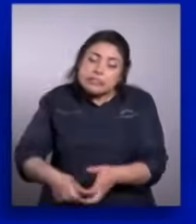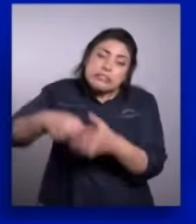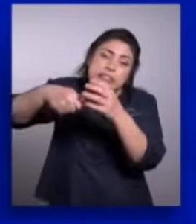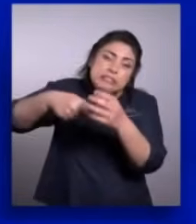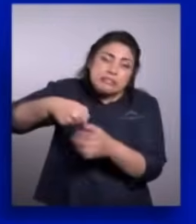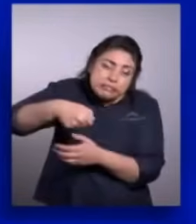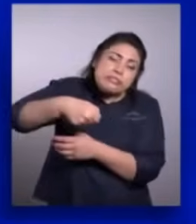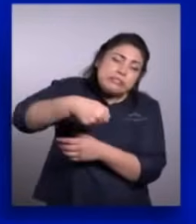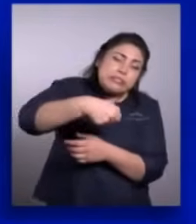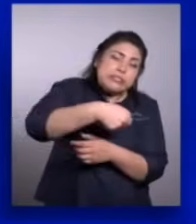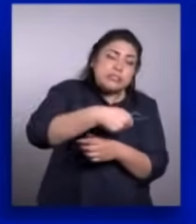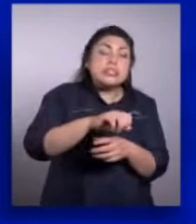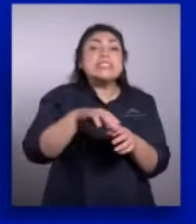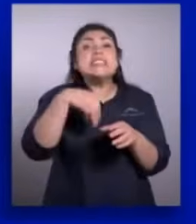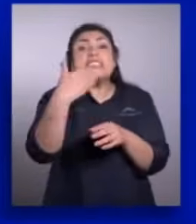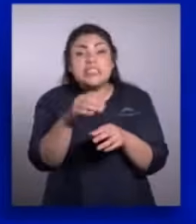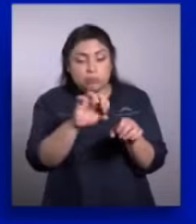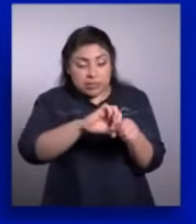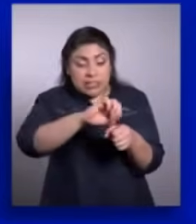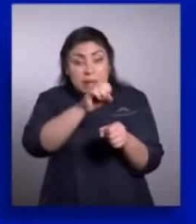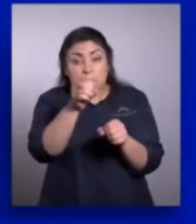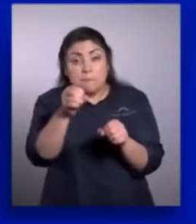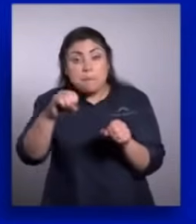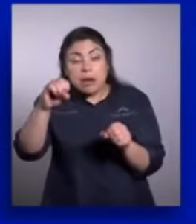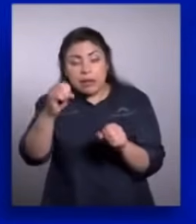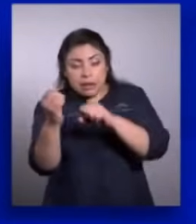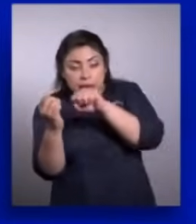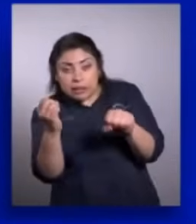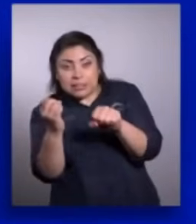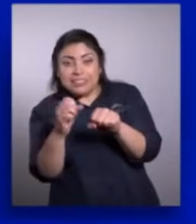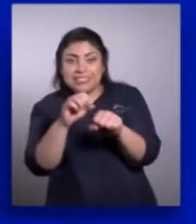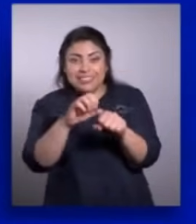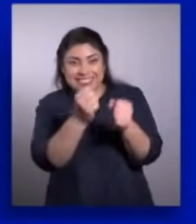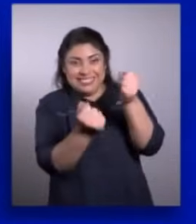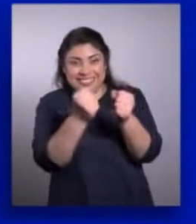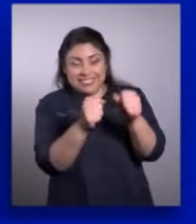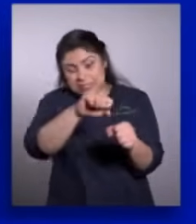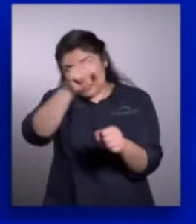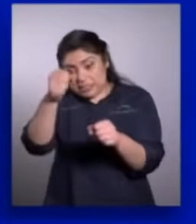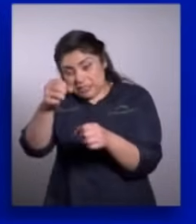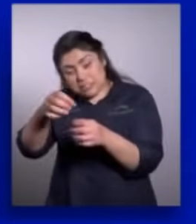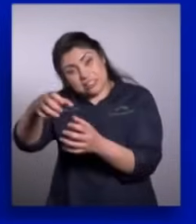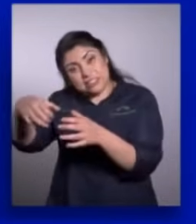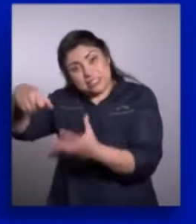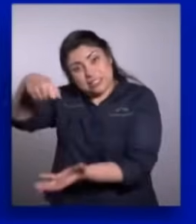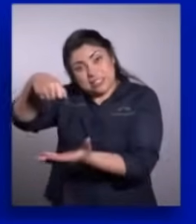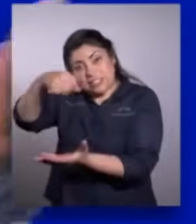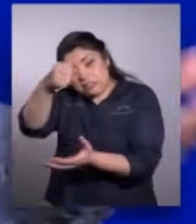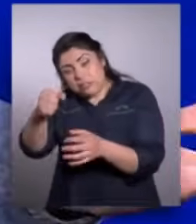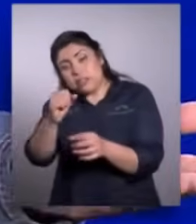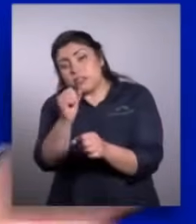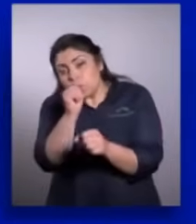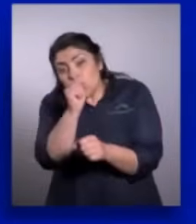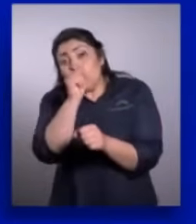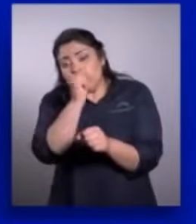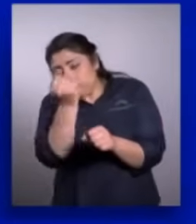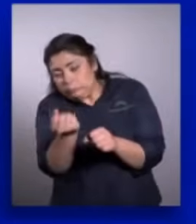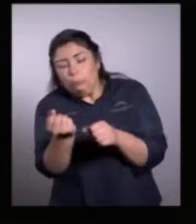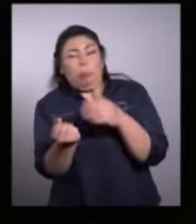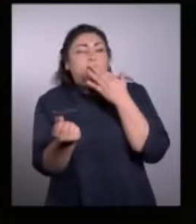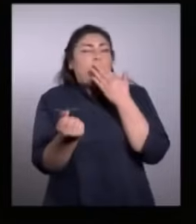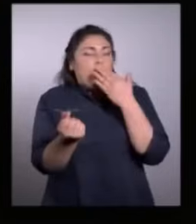jalar para poder echarlo Tragué gasolina, bueno, pasaron tantas cosas allí, por imprudente,